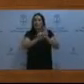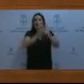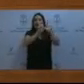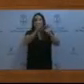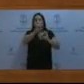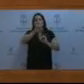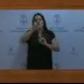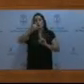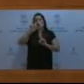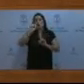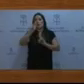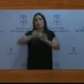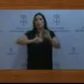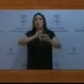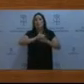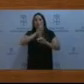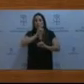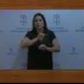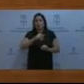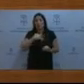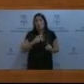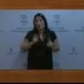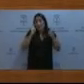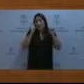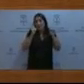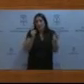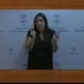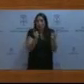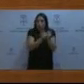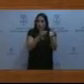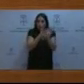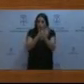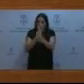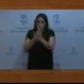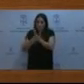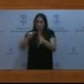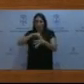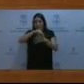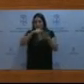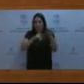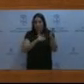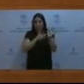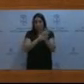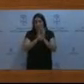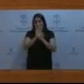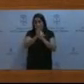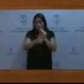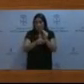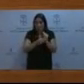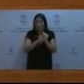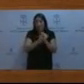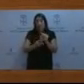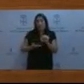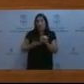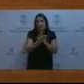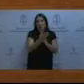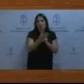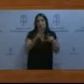6/2012. Trataré de exponer brevemente las 5 claves que articulan esta moción, en la que se insta al Consejo de